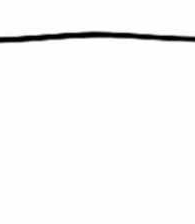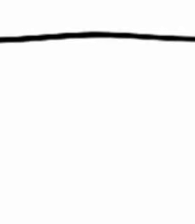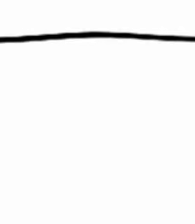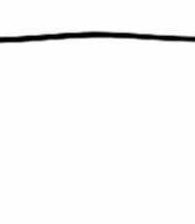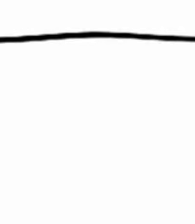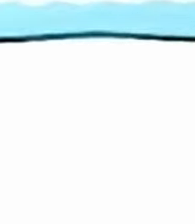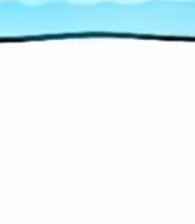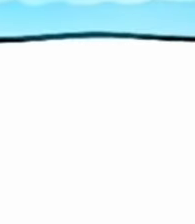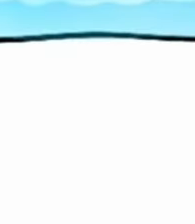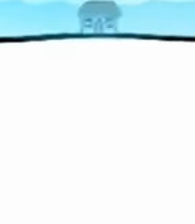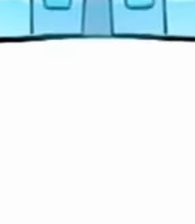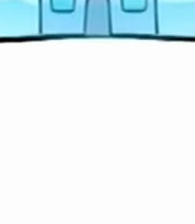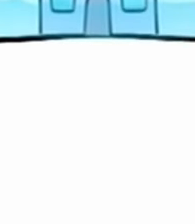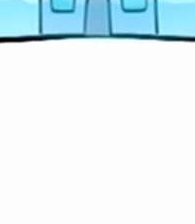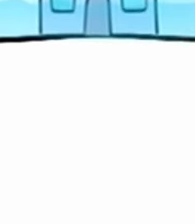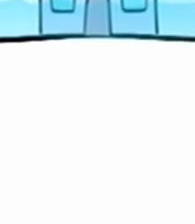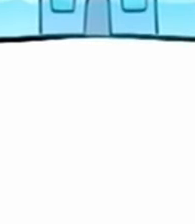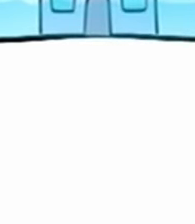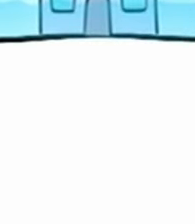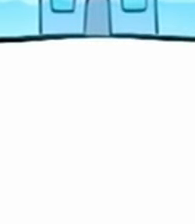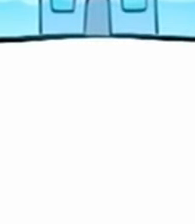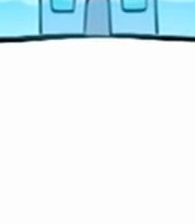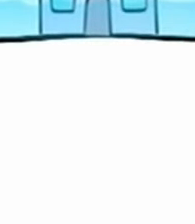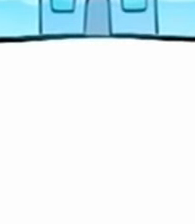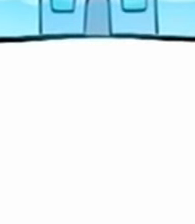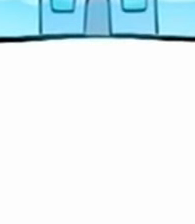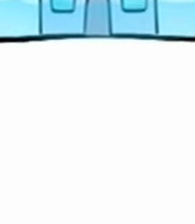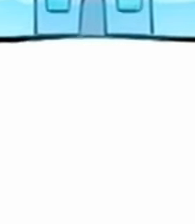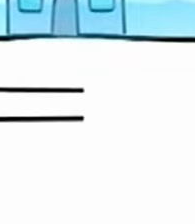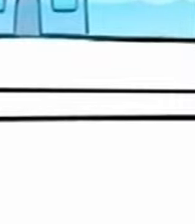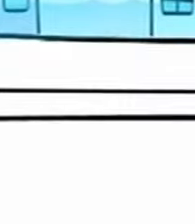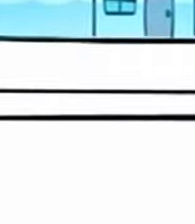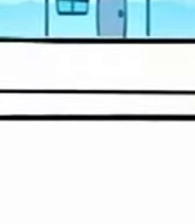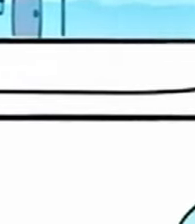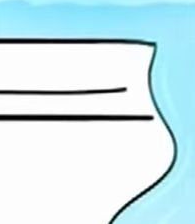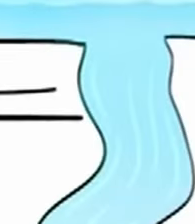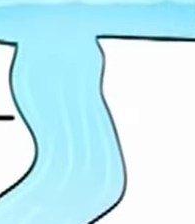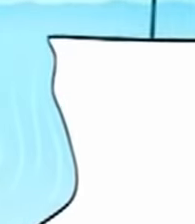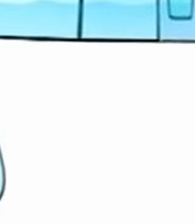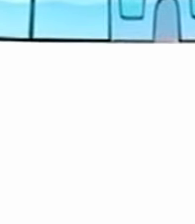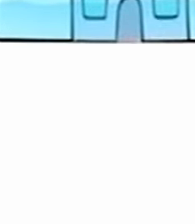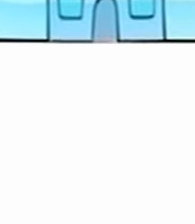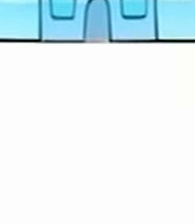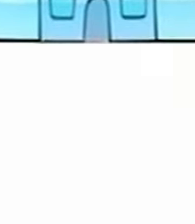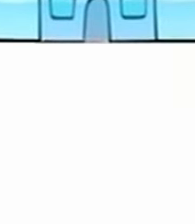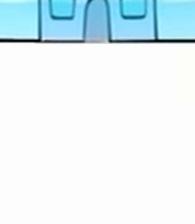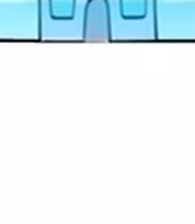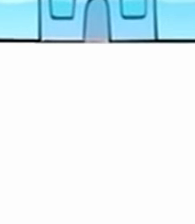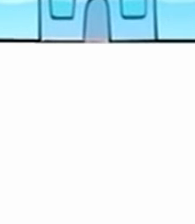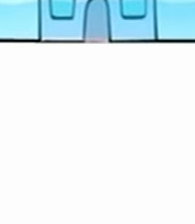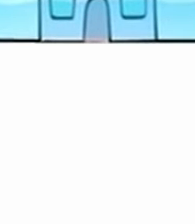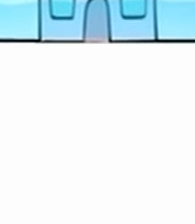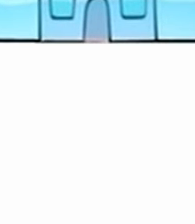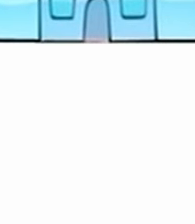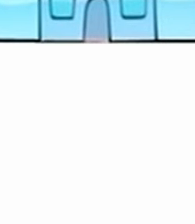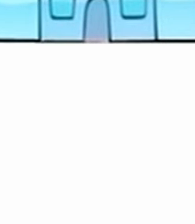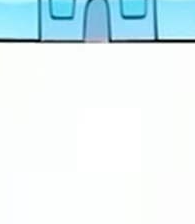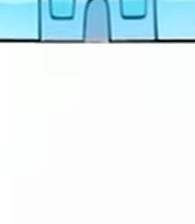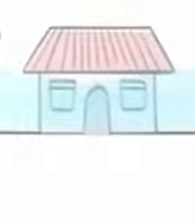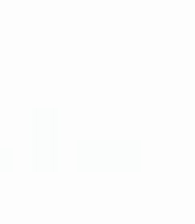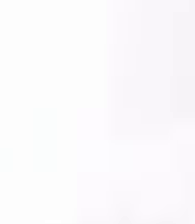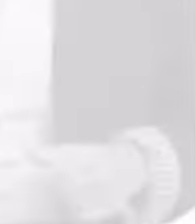de inundación cuando el agua ocupa temporalmente los terrenos bajos o aquellas áreas que no tienen un sistema de